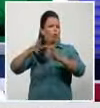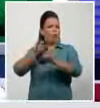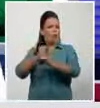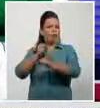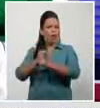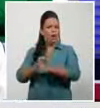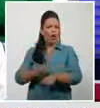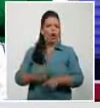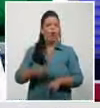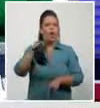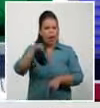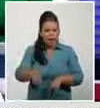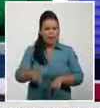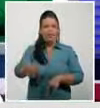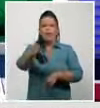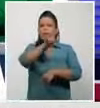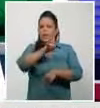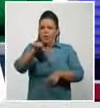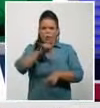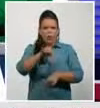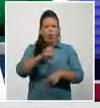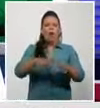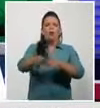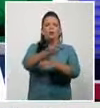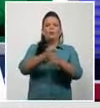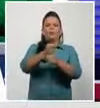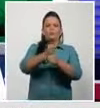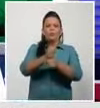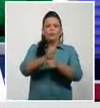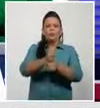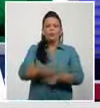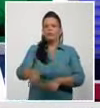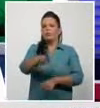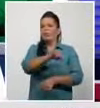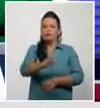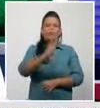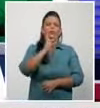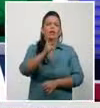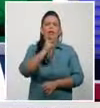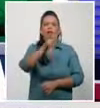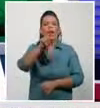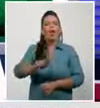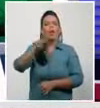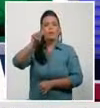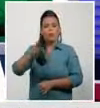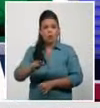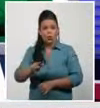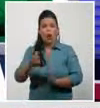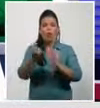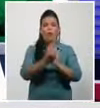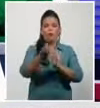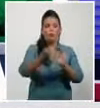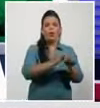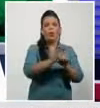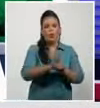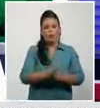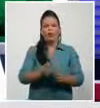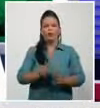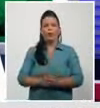se abren, se incorporan a la atención de pacientes confirmados y en Cuba